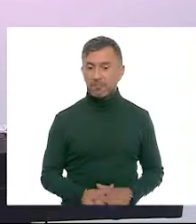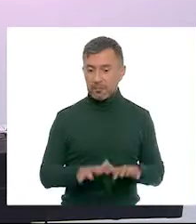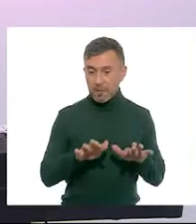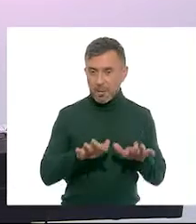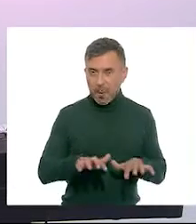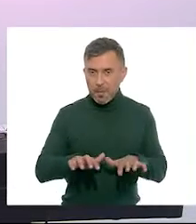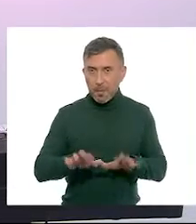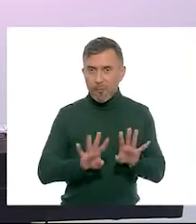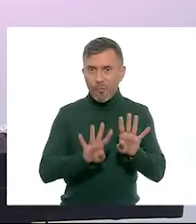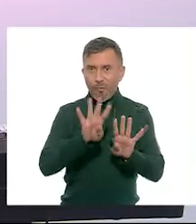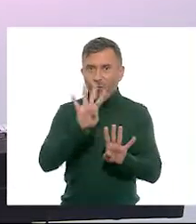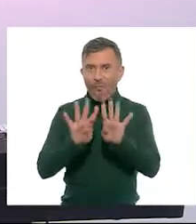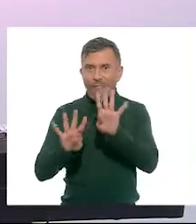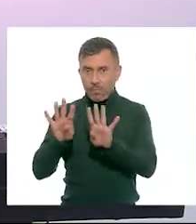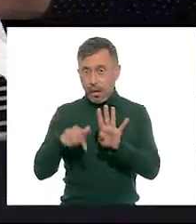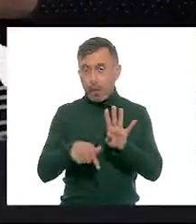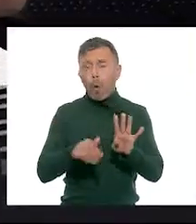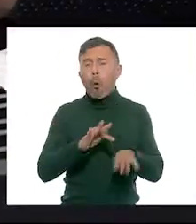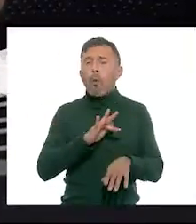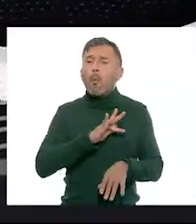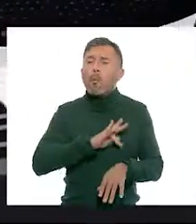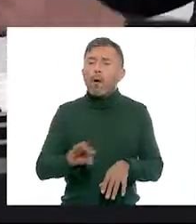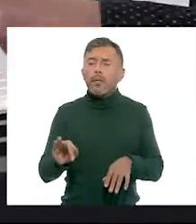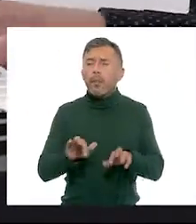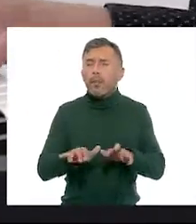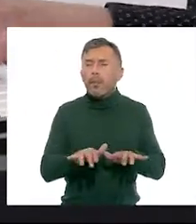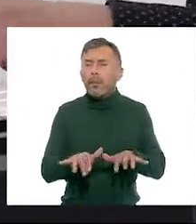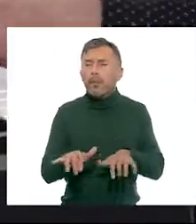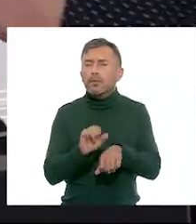Puede tocar muy suave